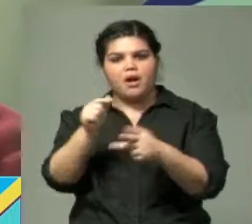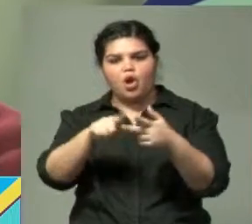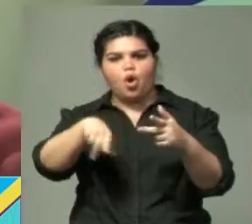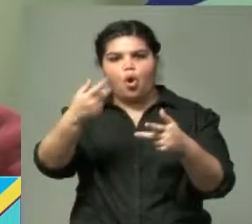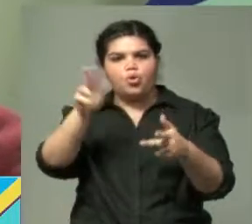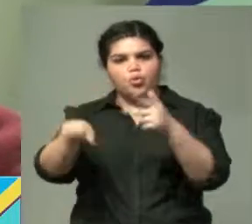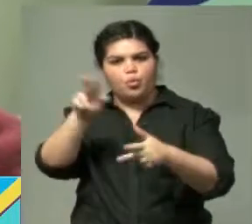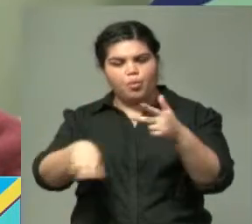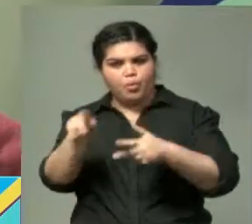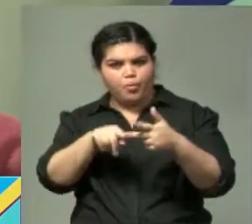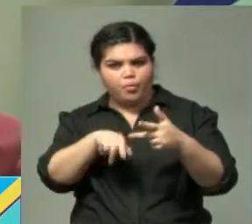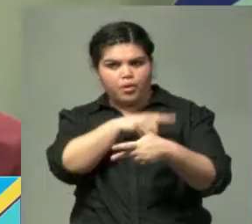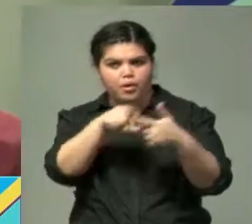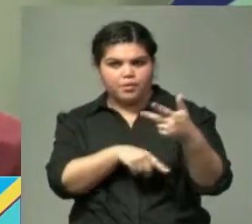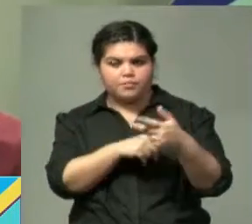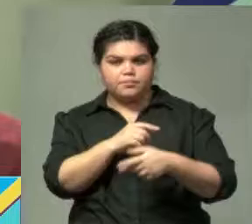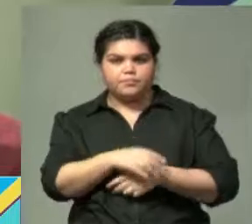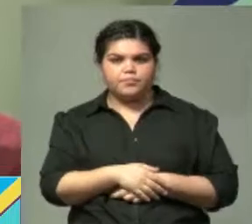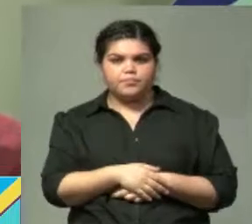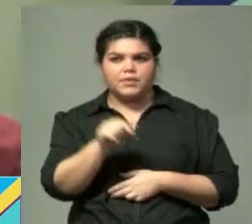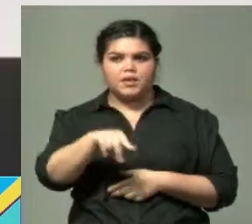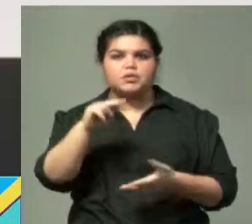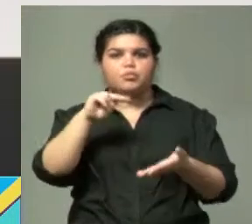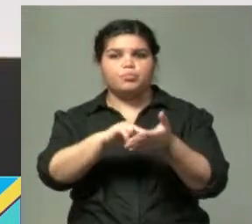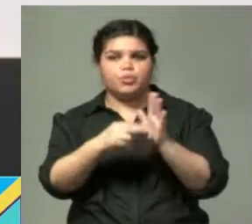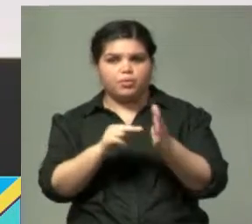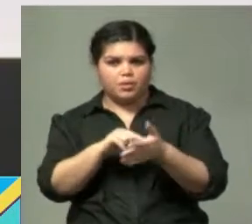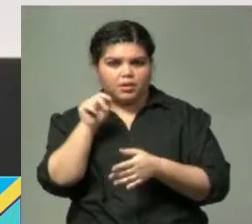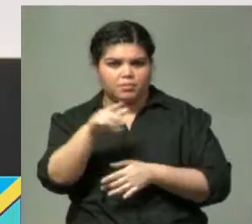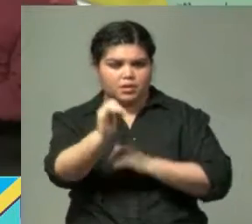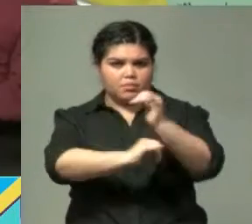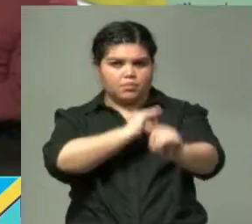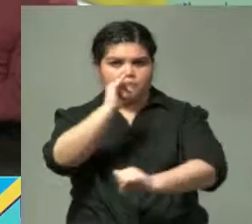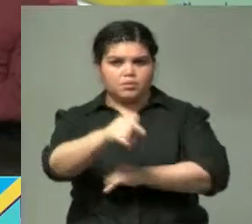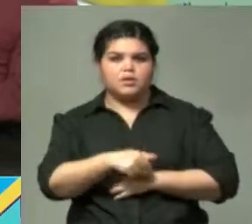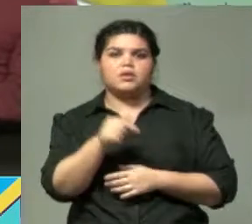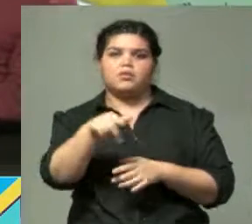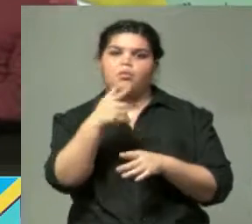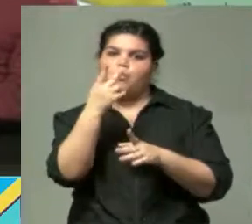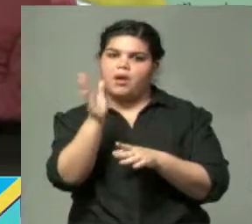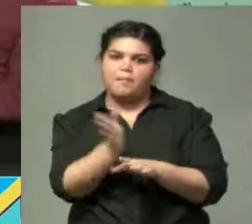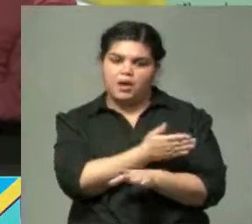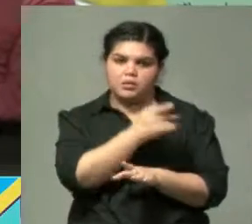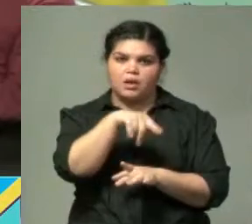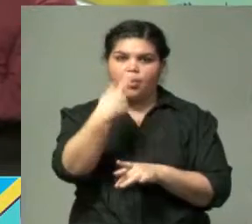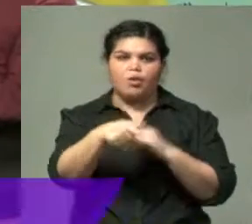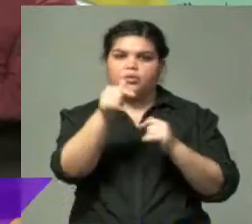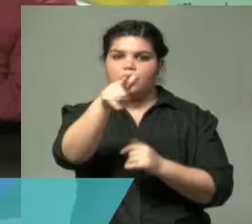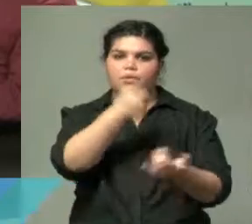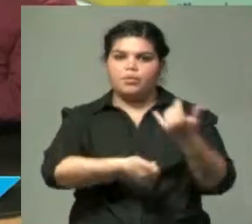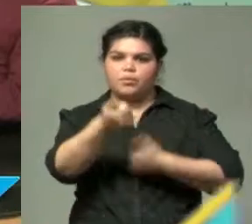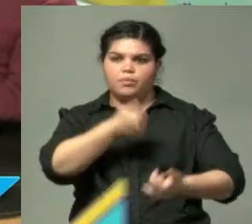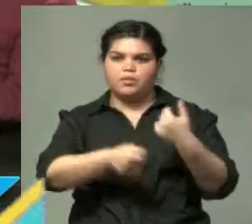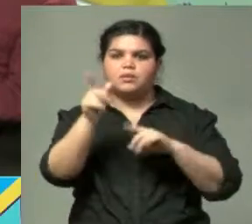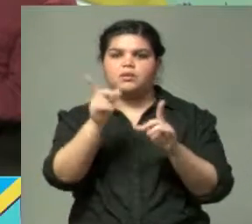otro trabajo aparte del que tienen. Empleo demandante. Ese es el Ese es el problema. problema de- Es una parte, Exactamente. la otra parte la que señalaba Alejandro, Seguro, que es el sí, sí, flagelo sí. del